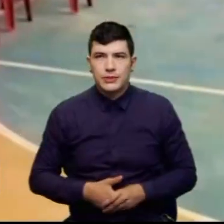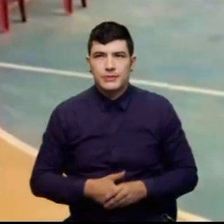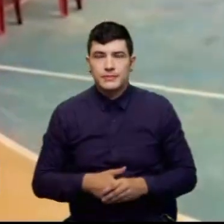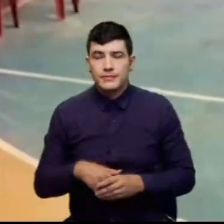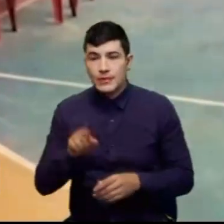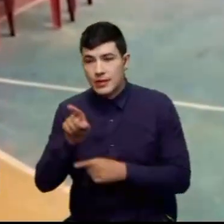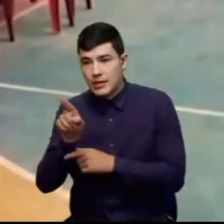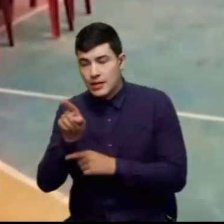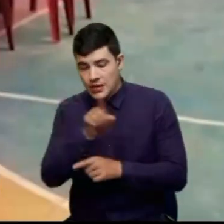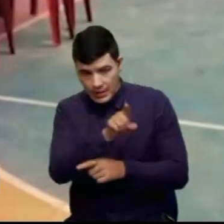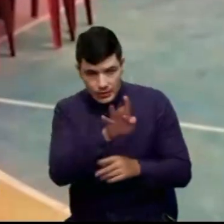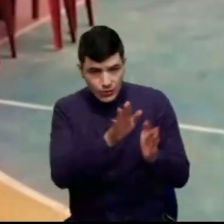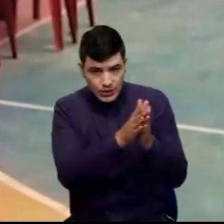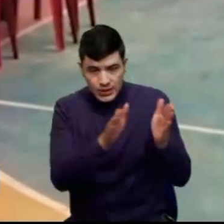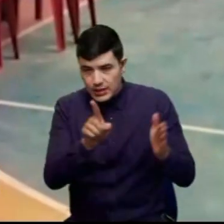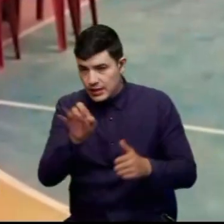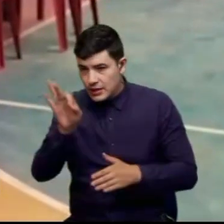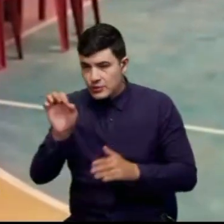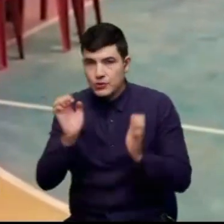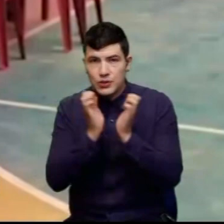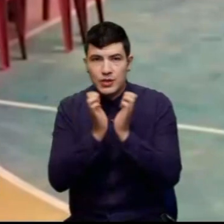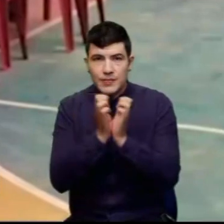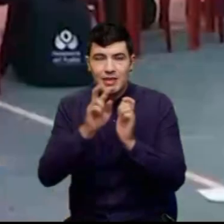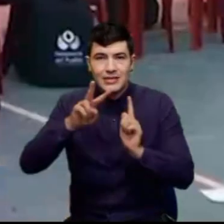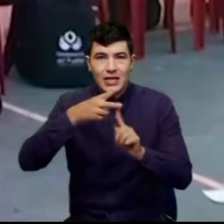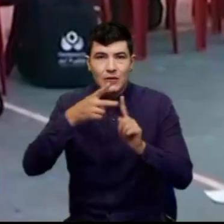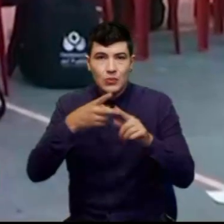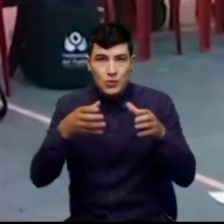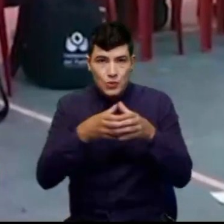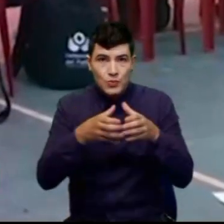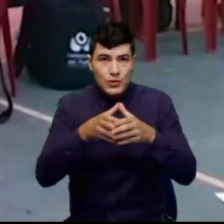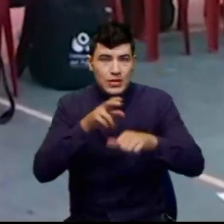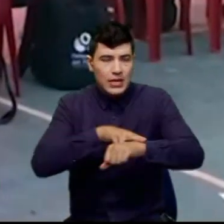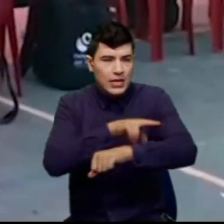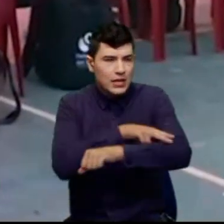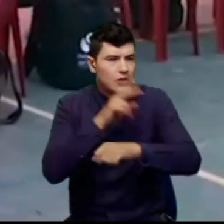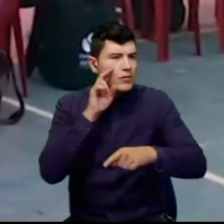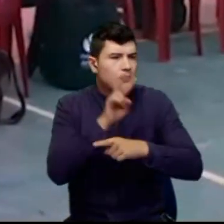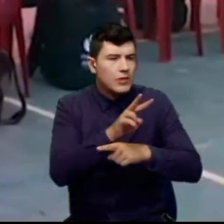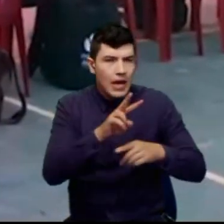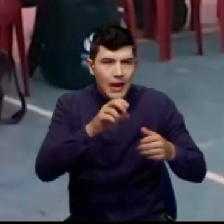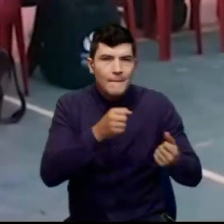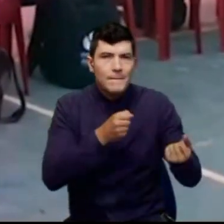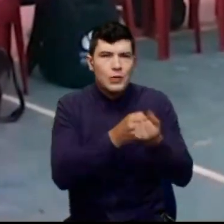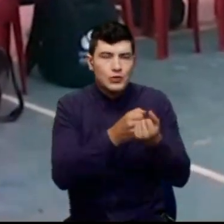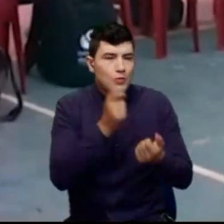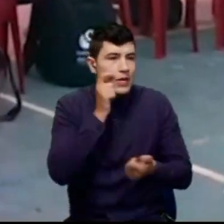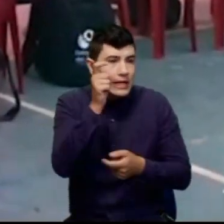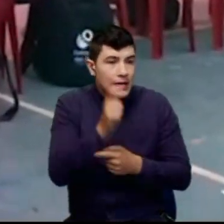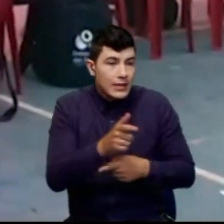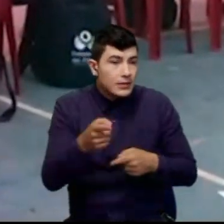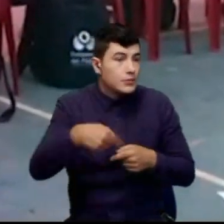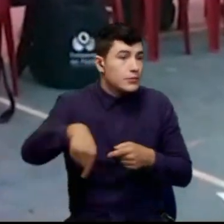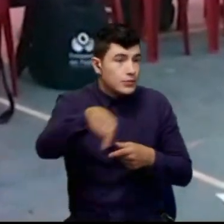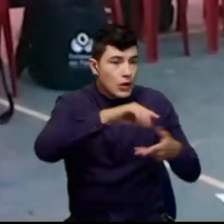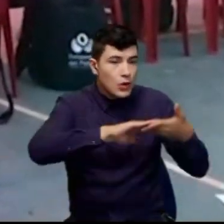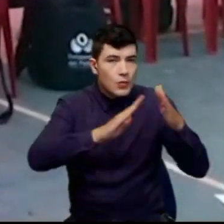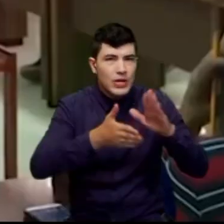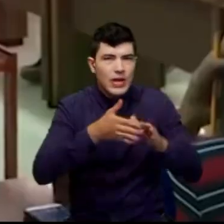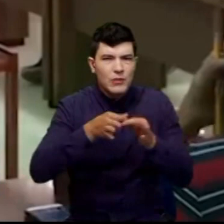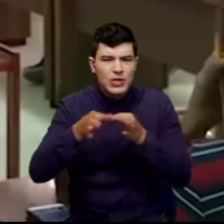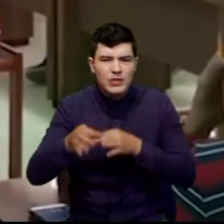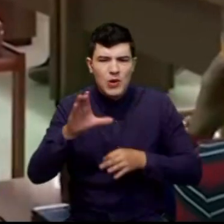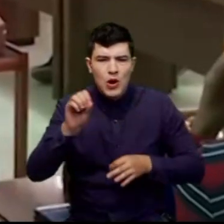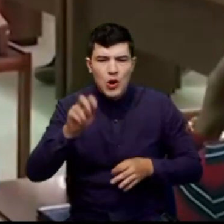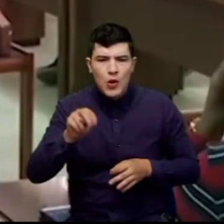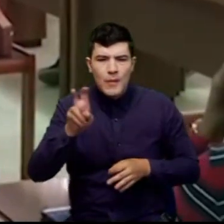Entre el 14 y el 18 de mayo, la segunda misión de verificación humanitaria en la región del Catatumbo recepcionó las denuncias de las comunidades de los municipios de Convención,